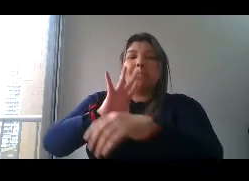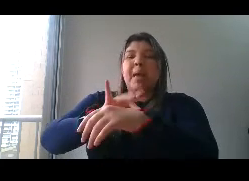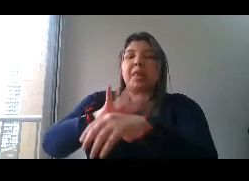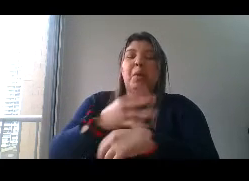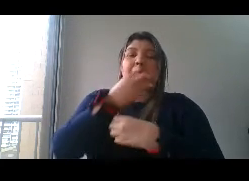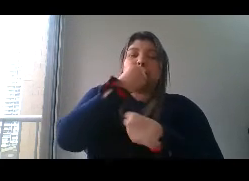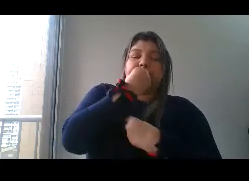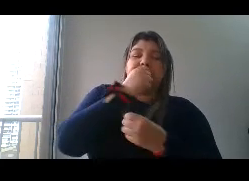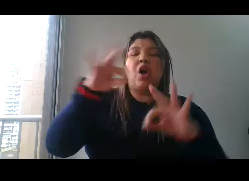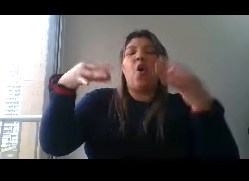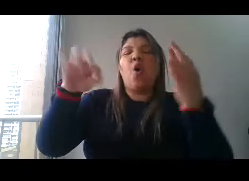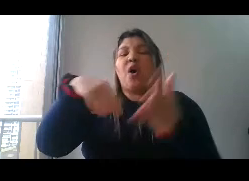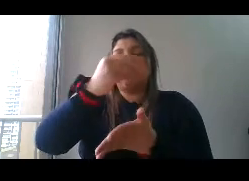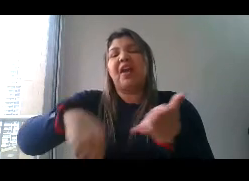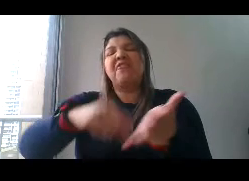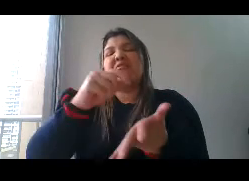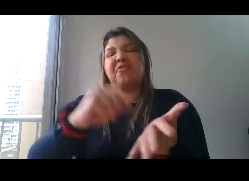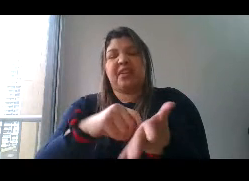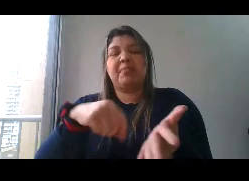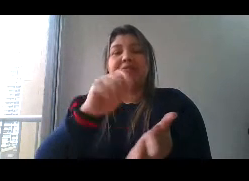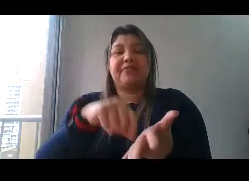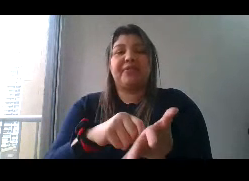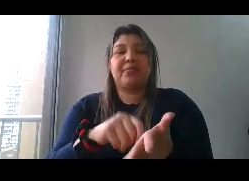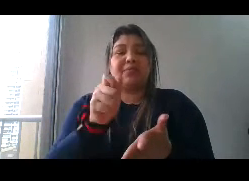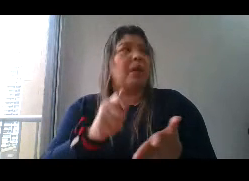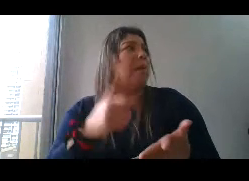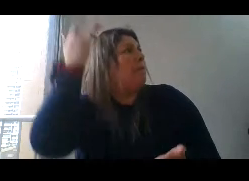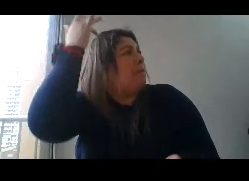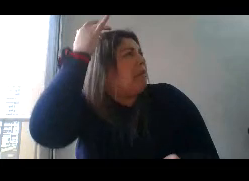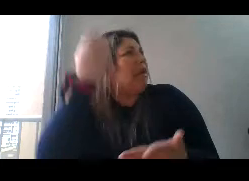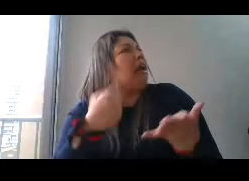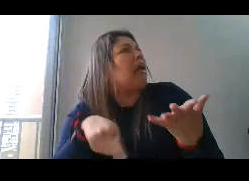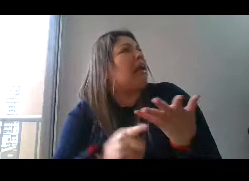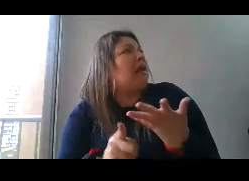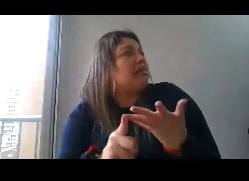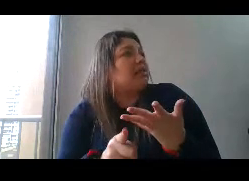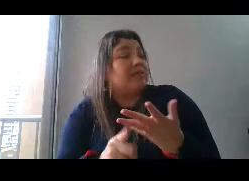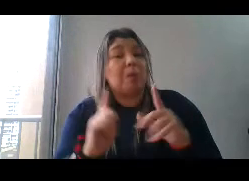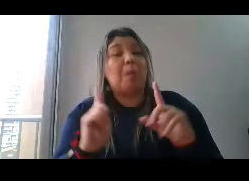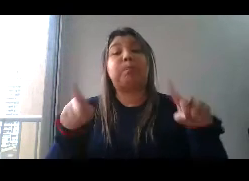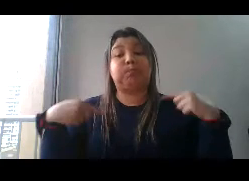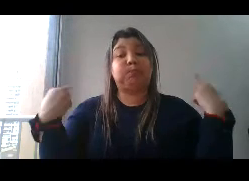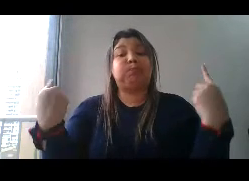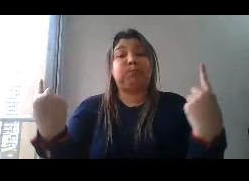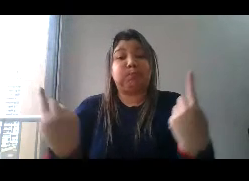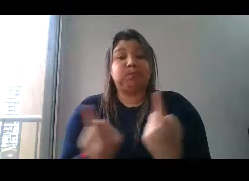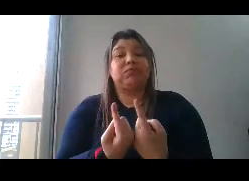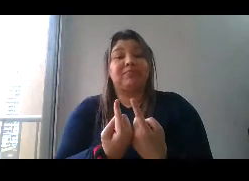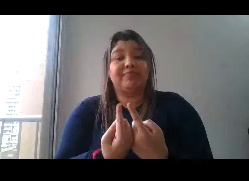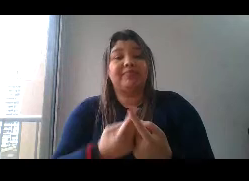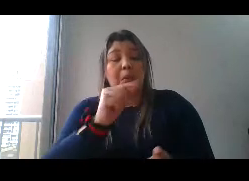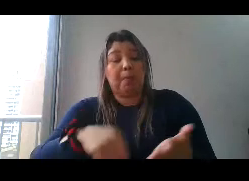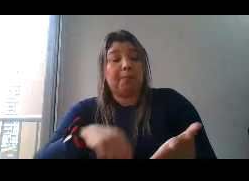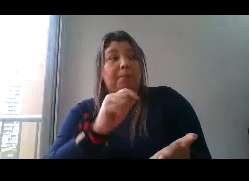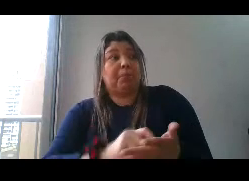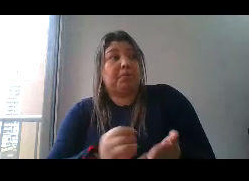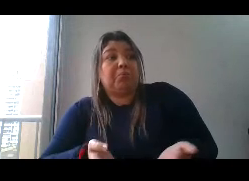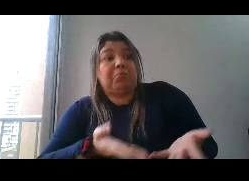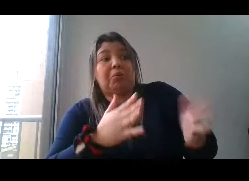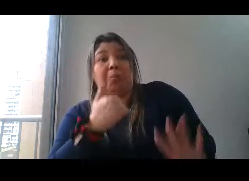firmar el consentimiento informado, como sucede en ocasiones, se firma el consentimiento informado,